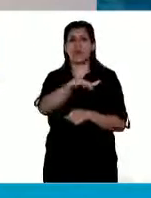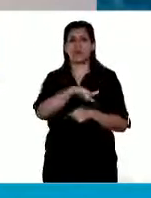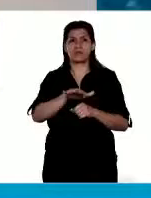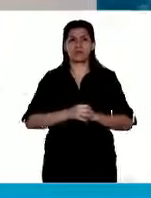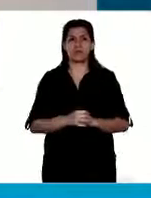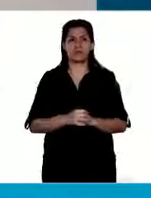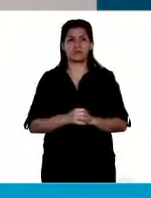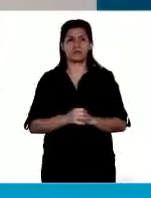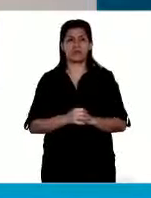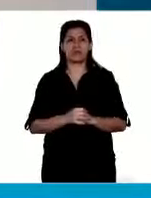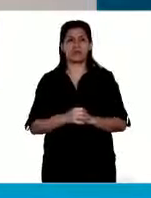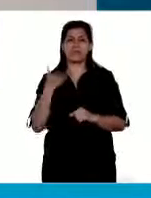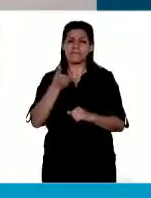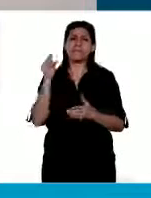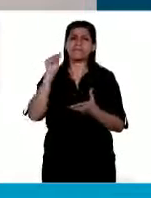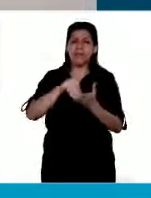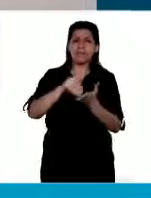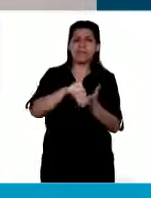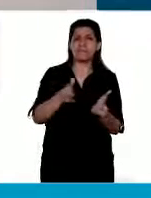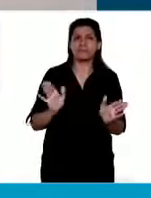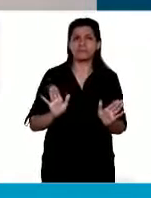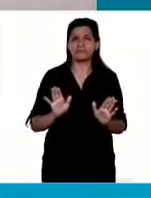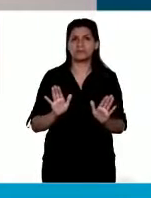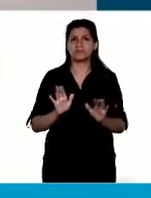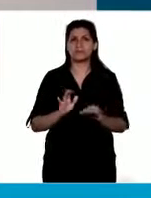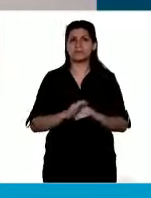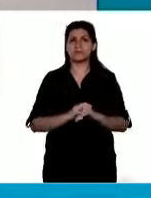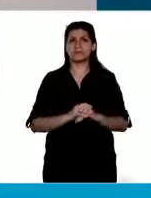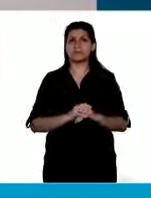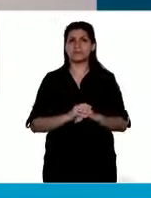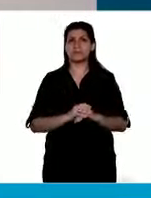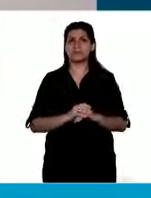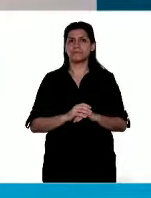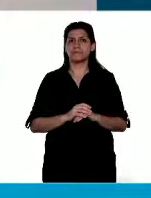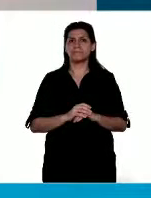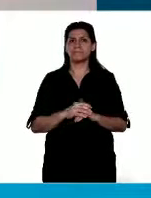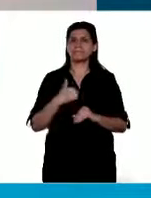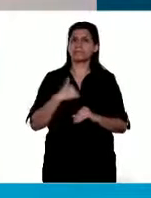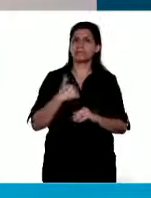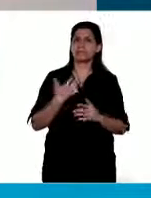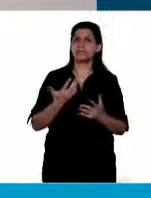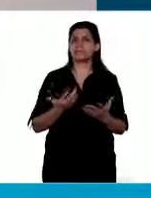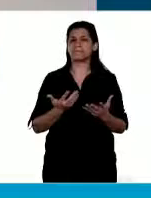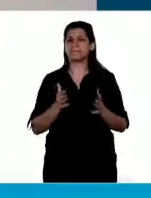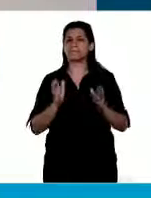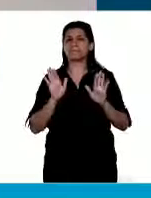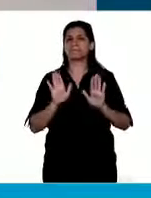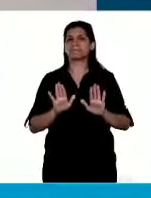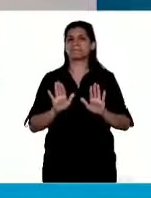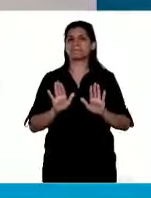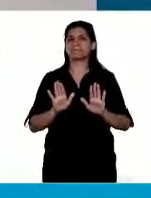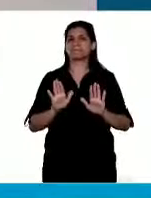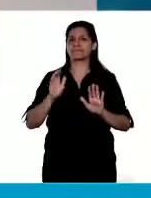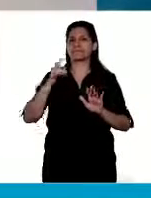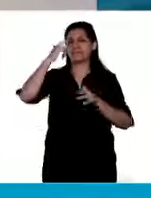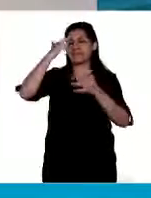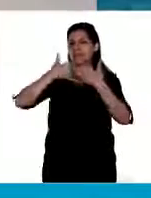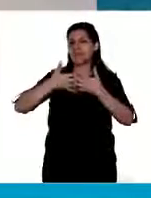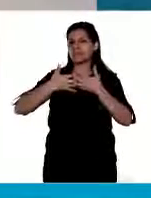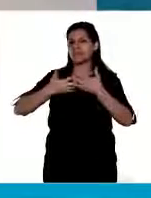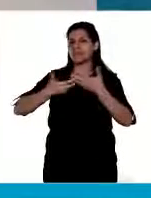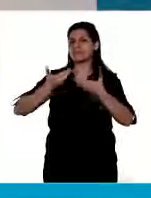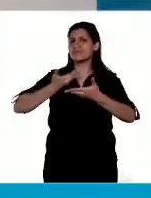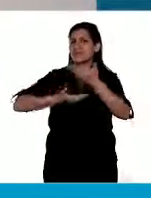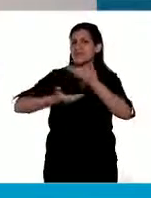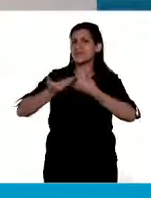exigido más. Y acá me quiero eh, poner un punto de inflexión para compartir con ustedes un